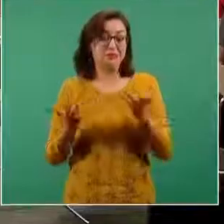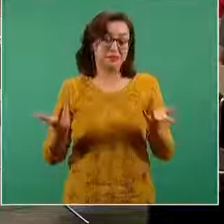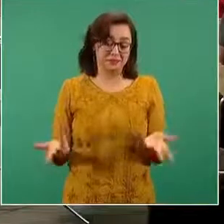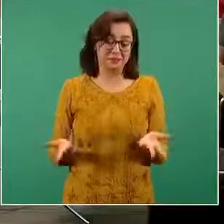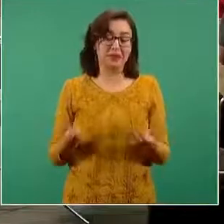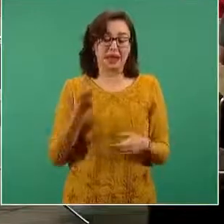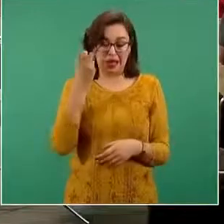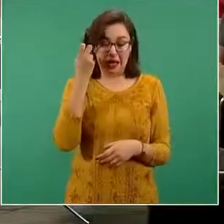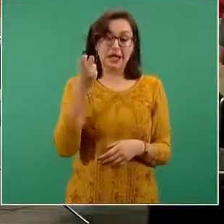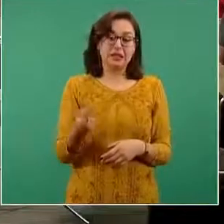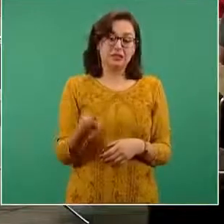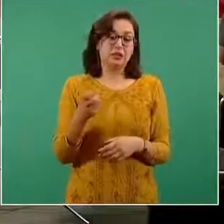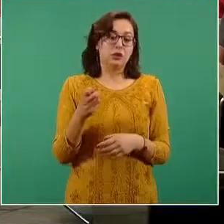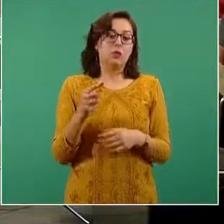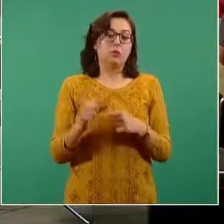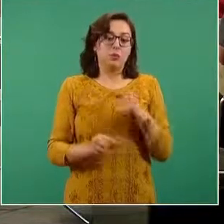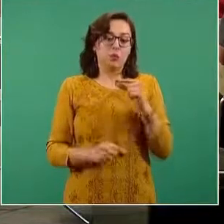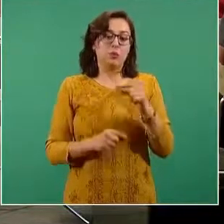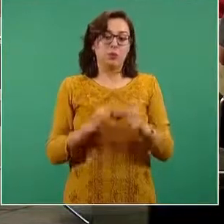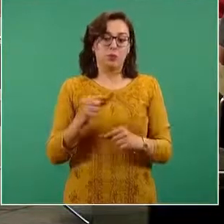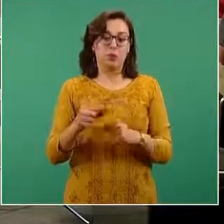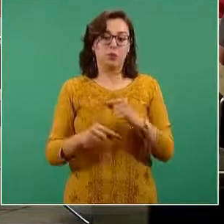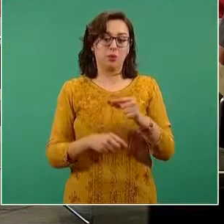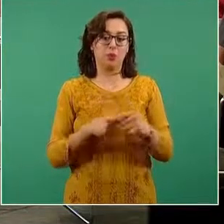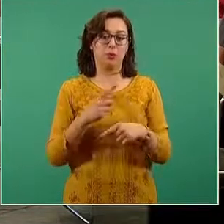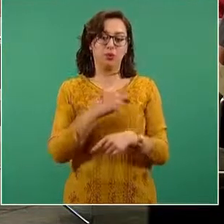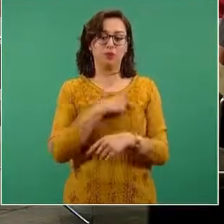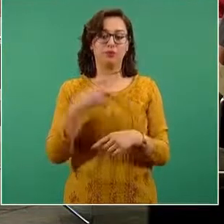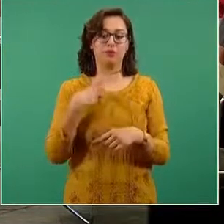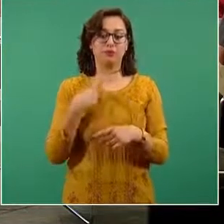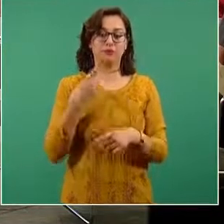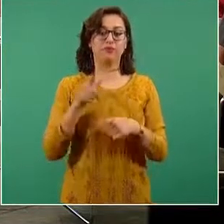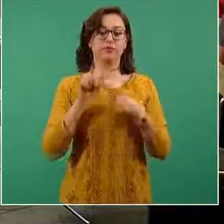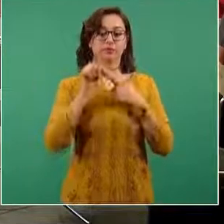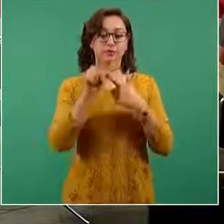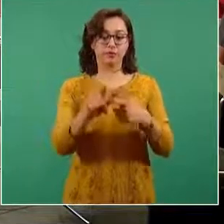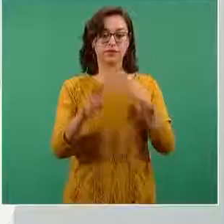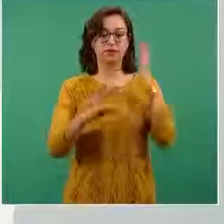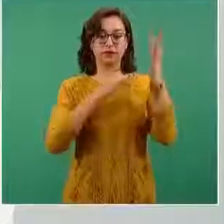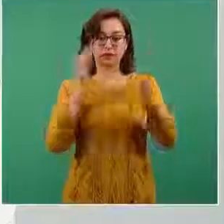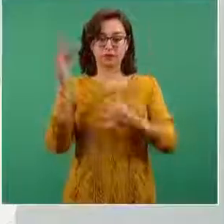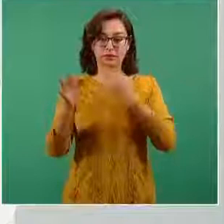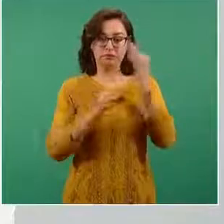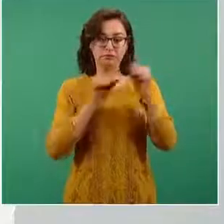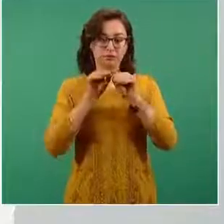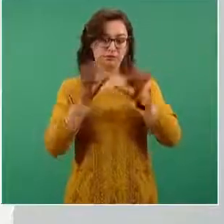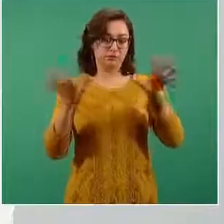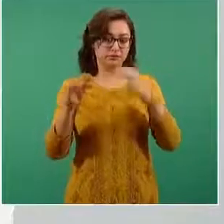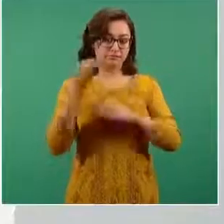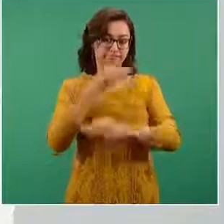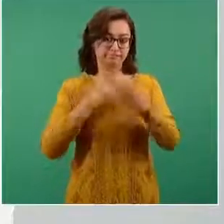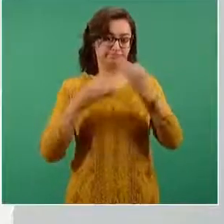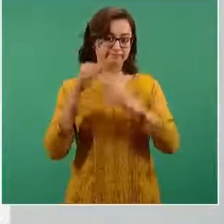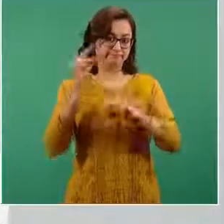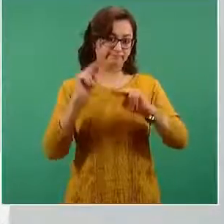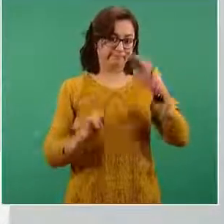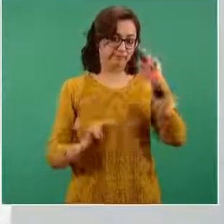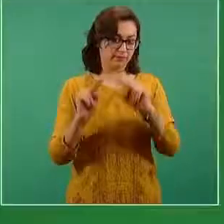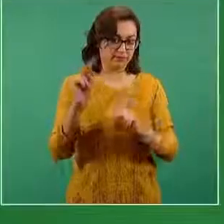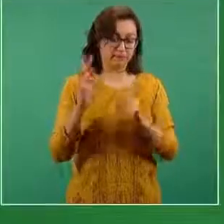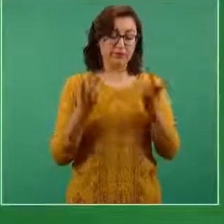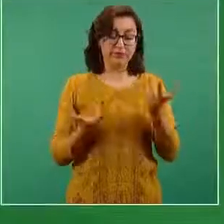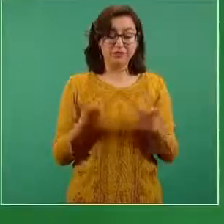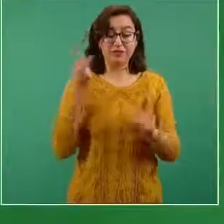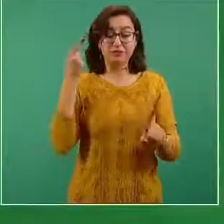que vienen. Entonces, esto es algo que tiene que seguirse difundiendo y aplicando en todos los niveles y en todas las áreas. Es la